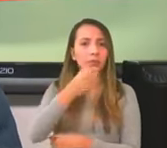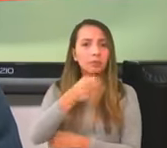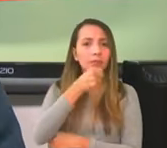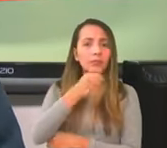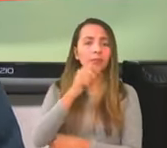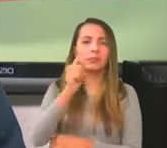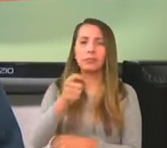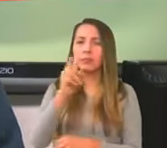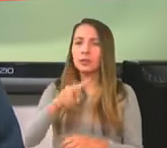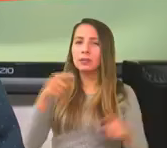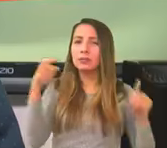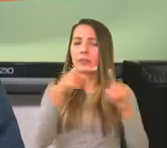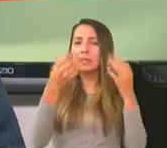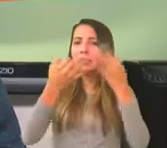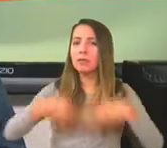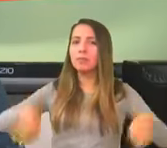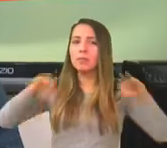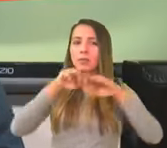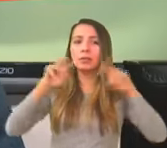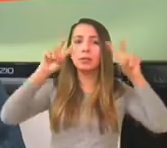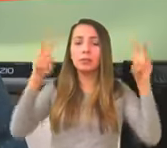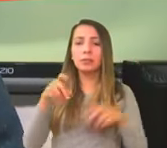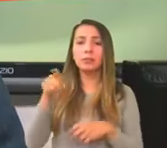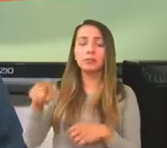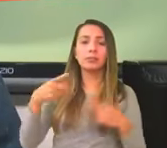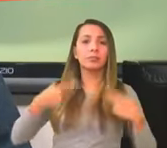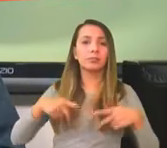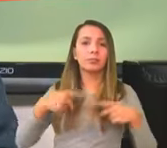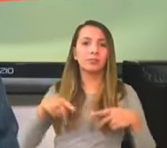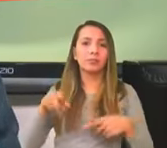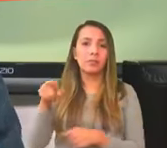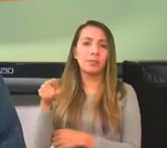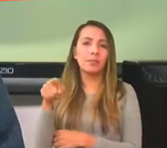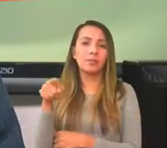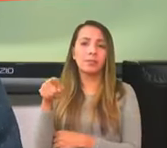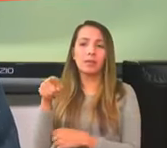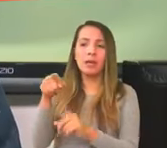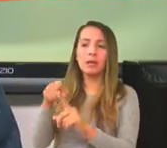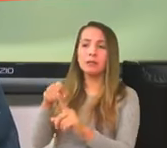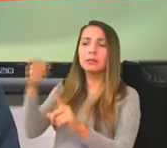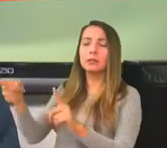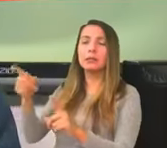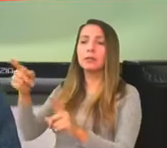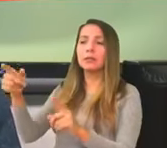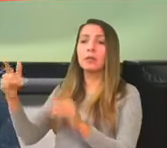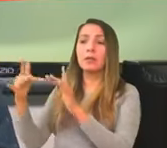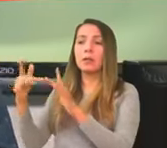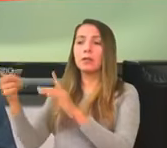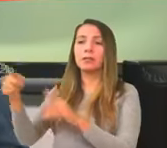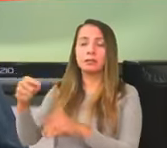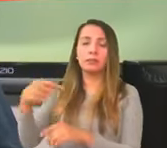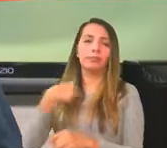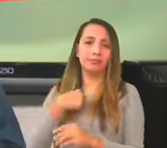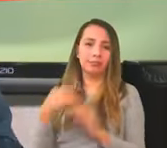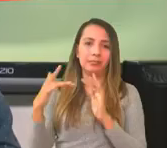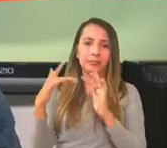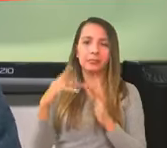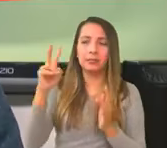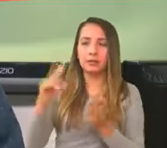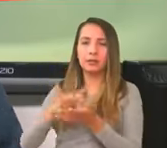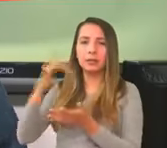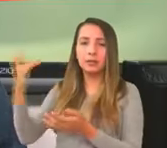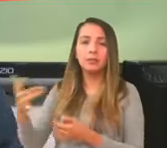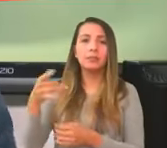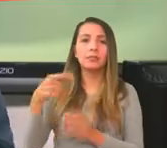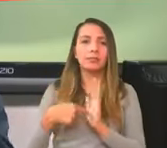son temas importantes. Es una persona que tuvo a bien, a través de otra persona, al cual le agradezco, el que me hayan contactado para dar a conocer